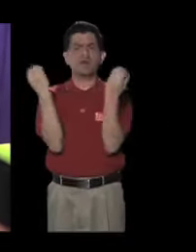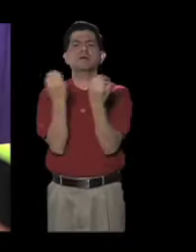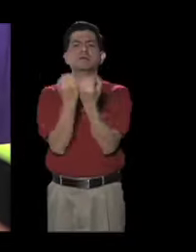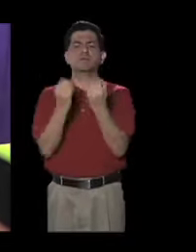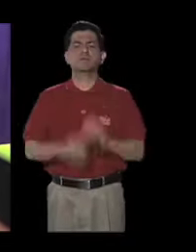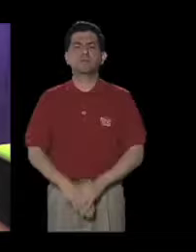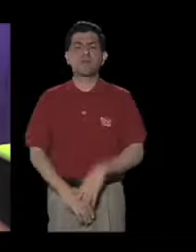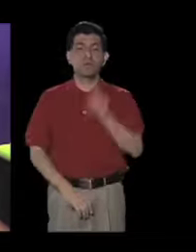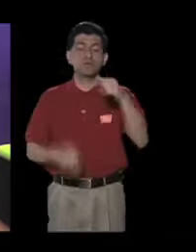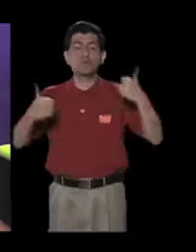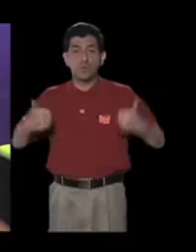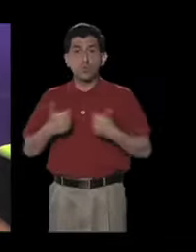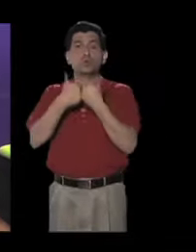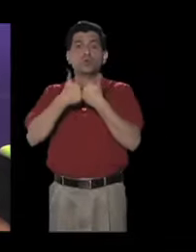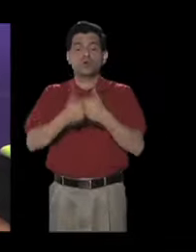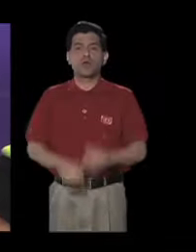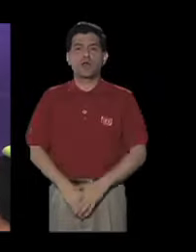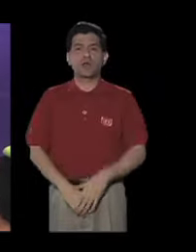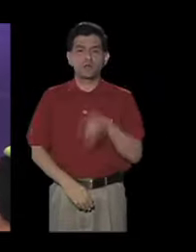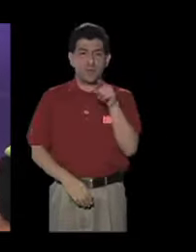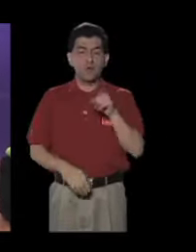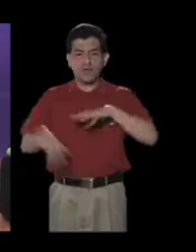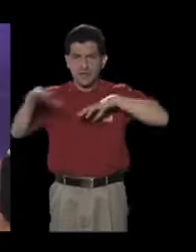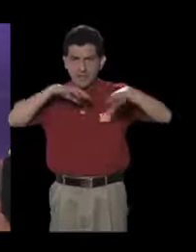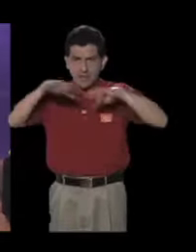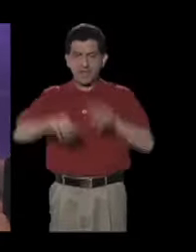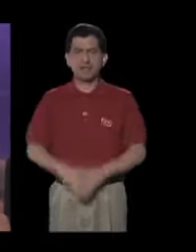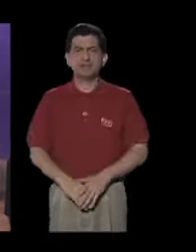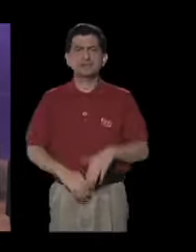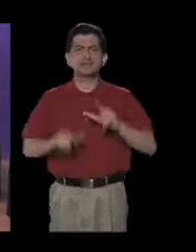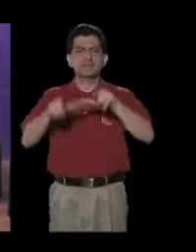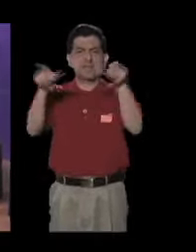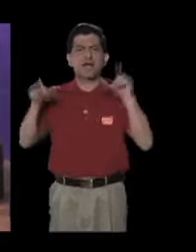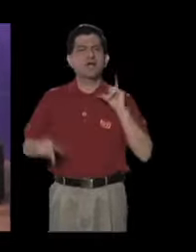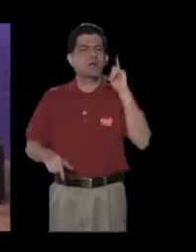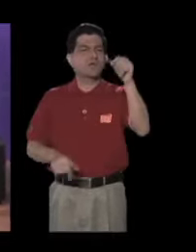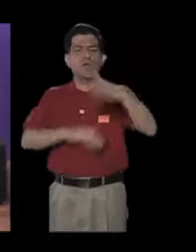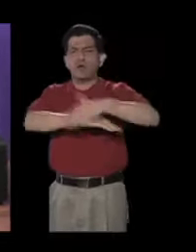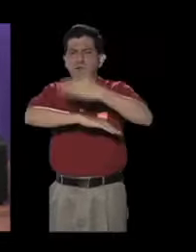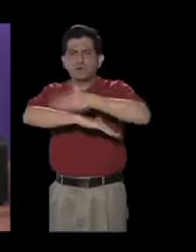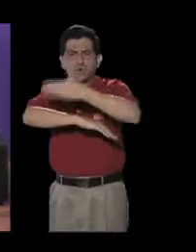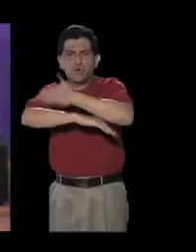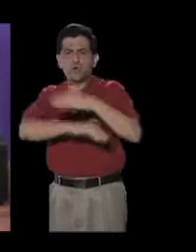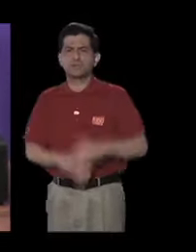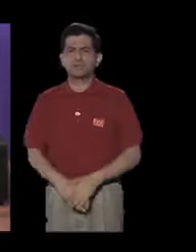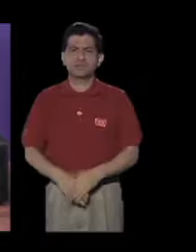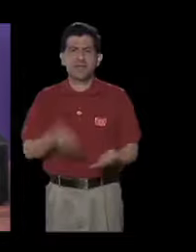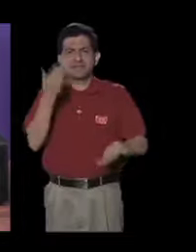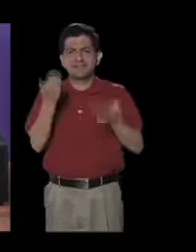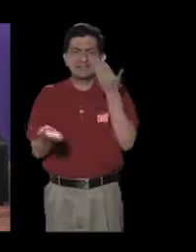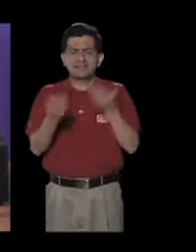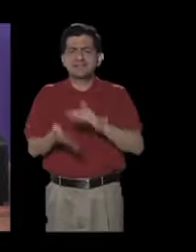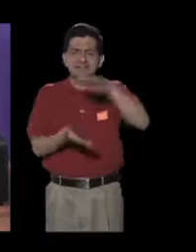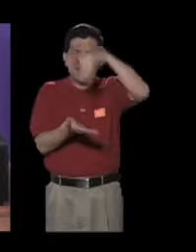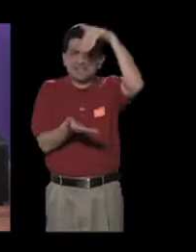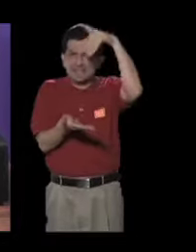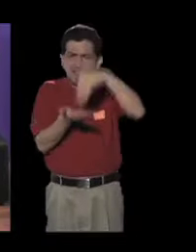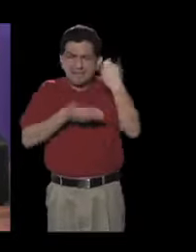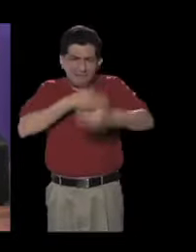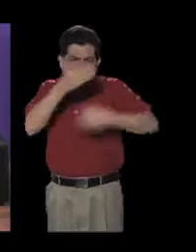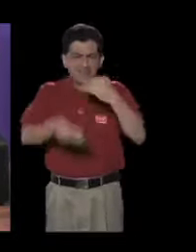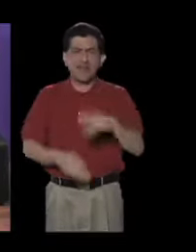organización, también uno de los retos es hacer llegar ese movimiento a zonas rurales o costeras, ¿verdad? Porque suele haber también